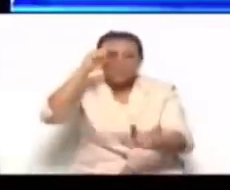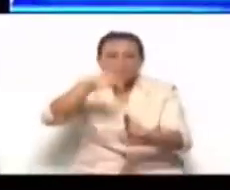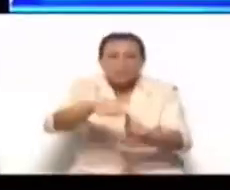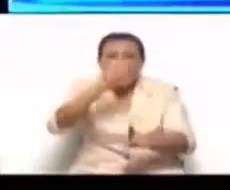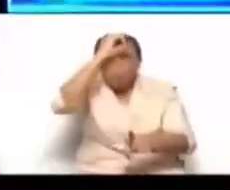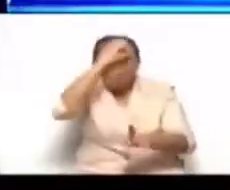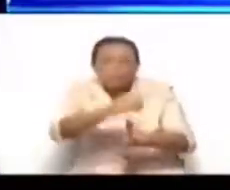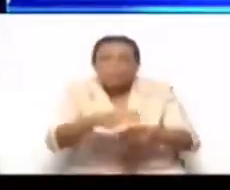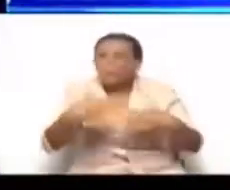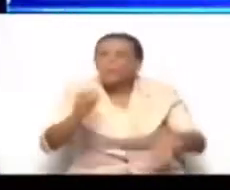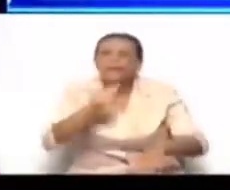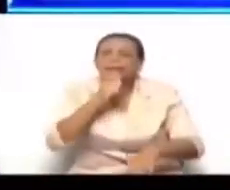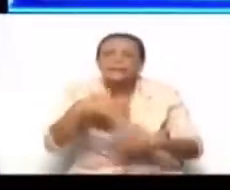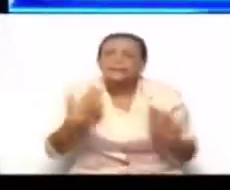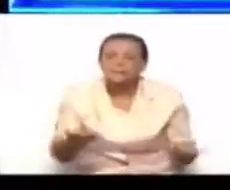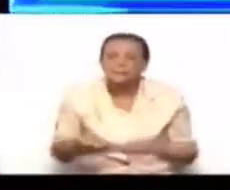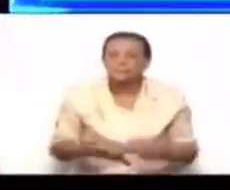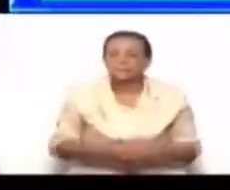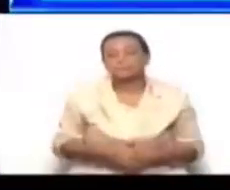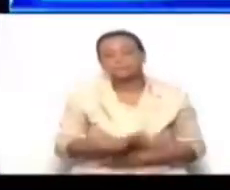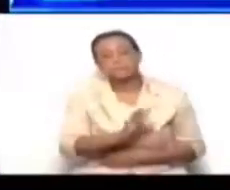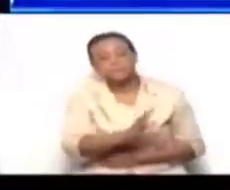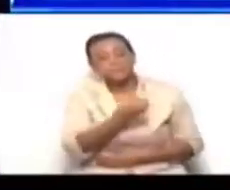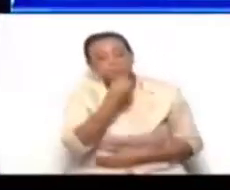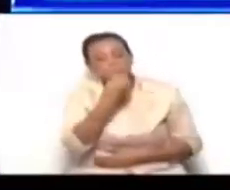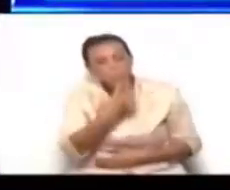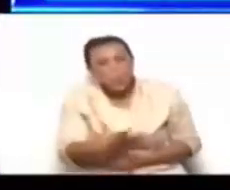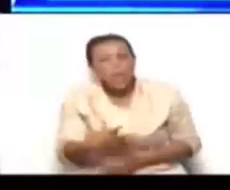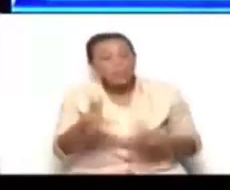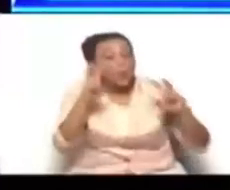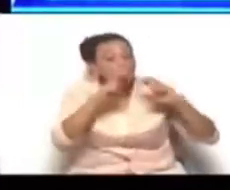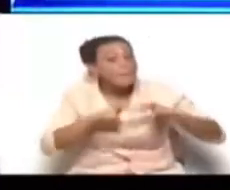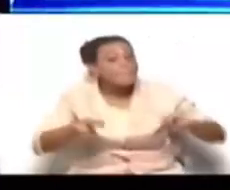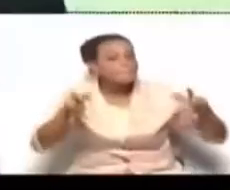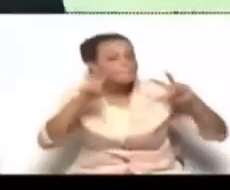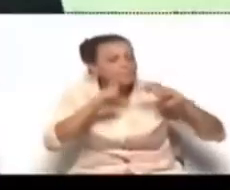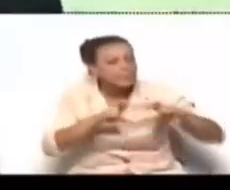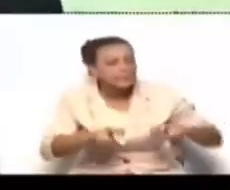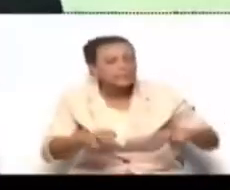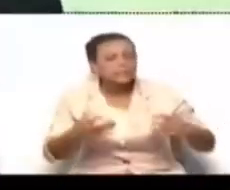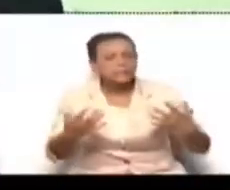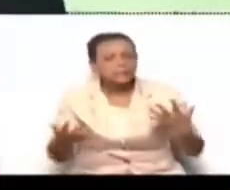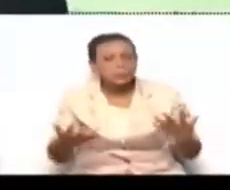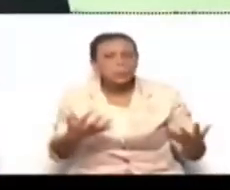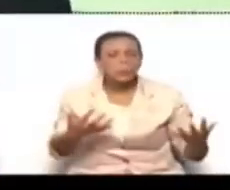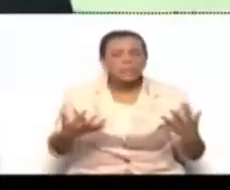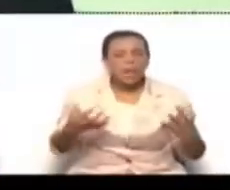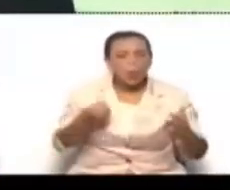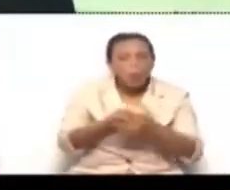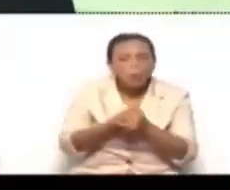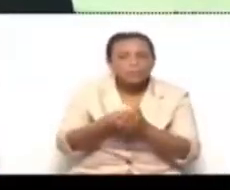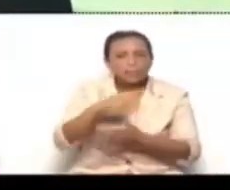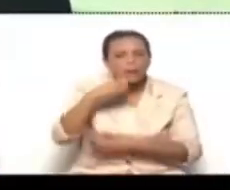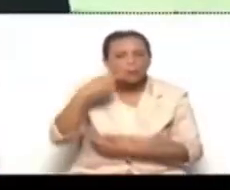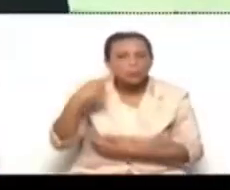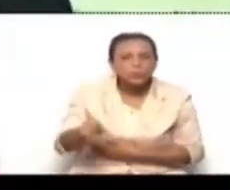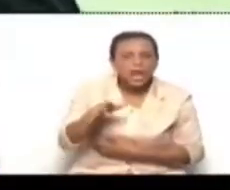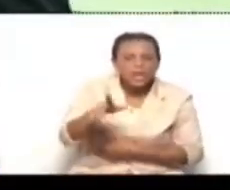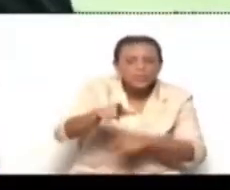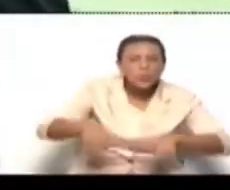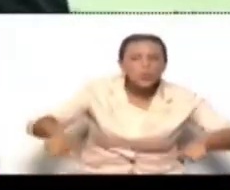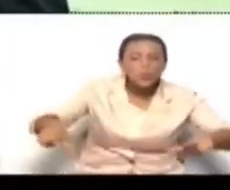de este golpe terrorista? Bueno, la investigación de este atentado